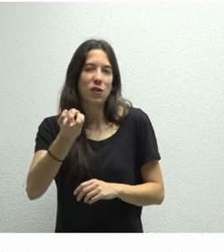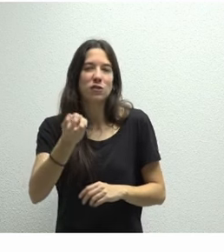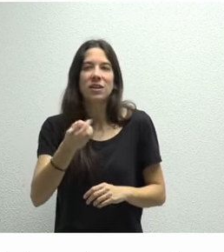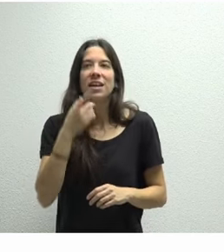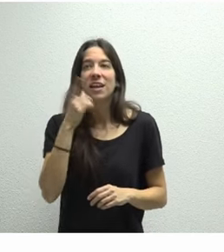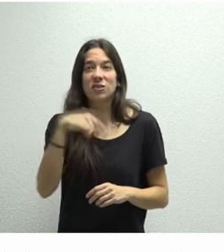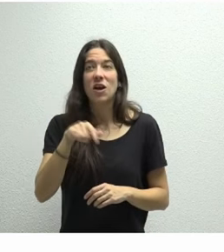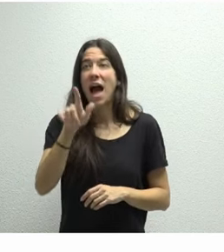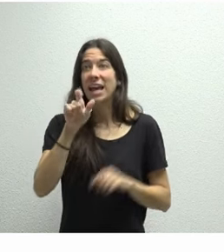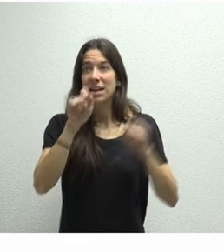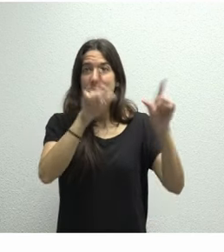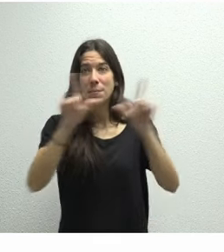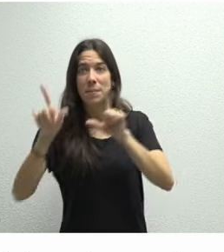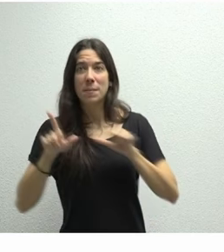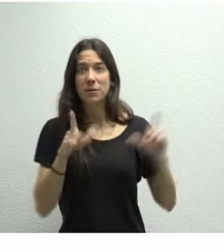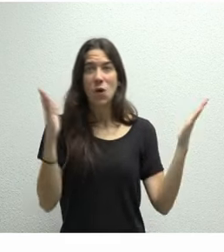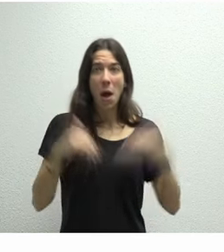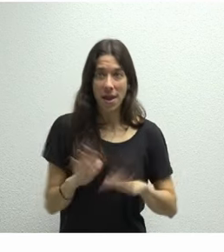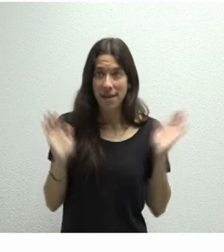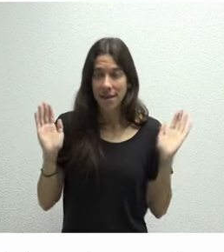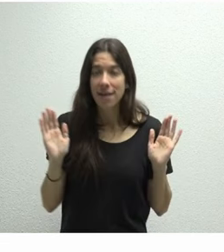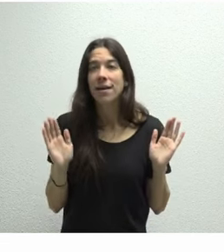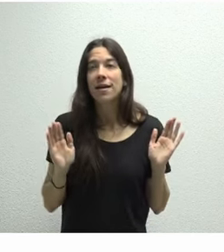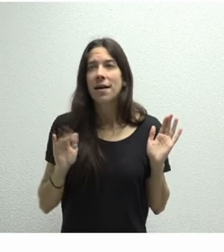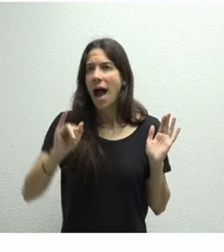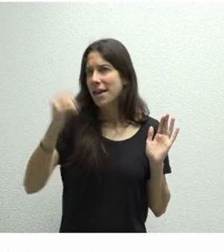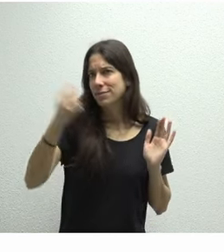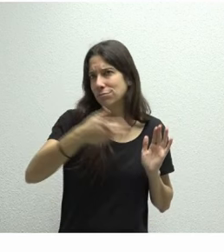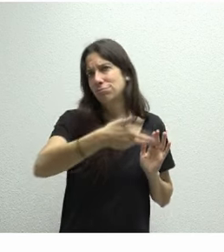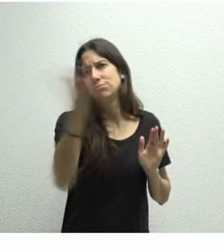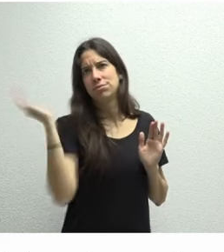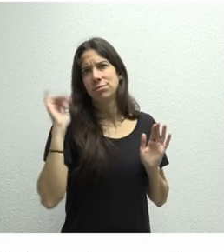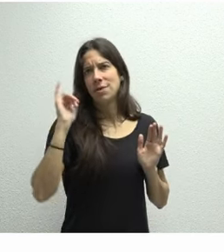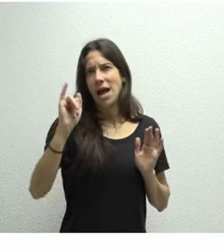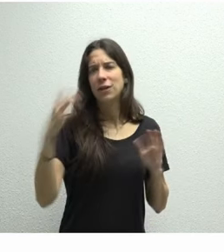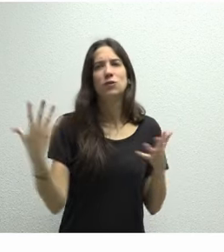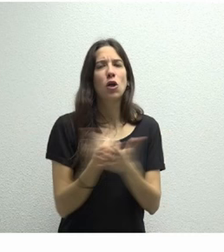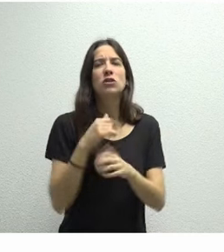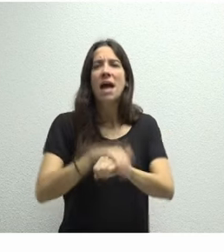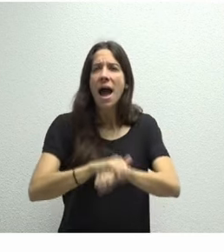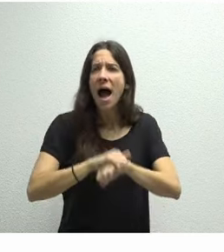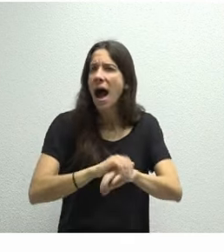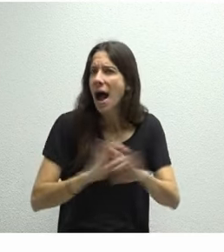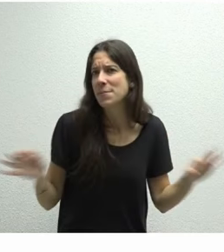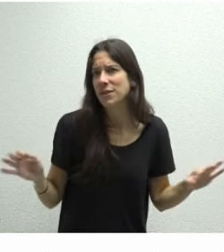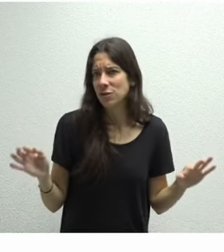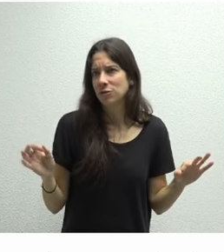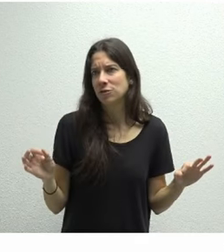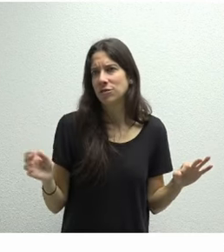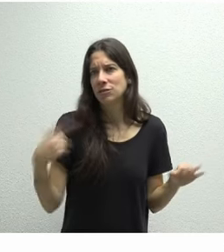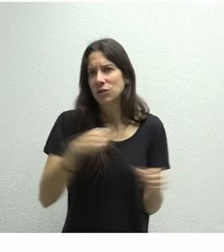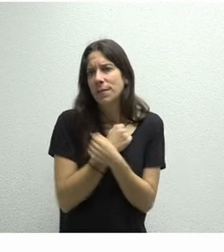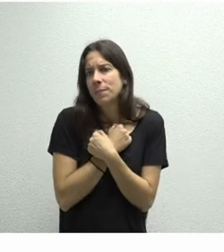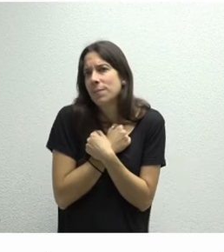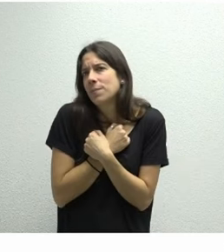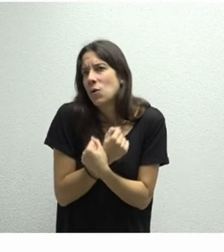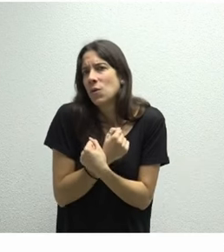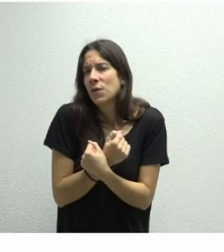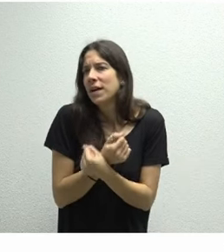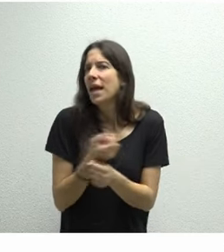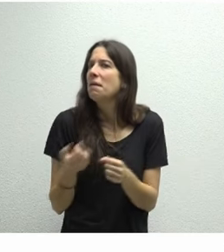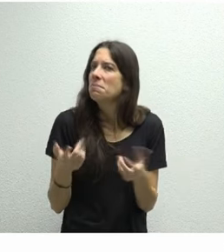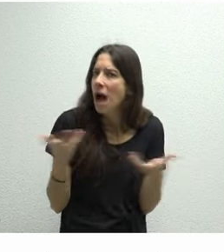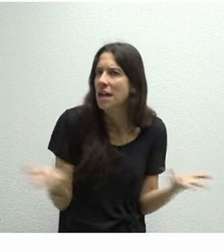colocamos aquí que amigos todos no a los que enredamos no y otros que se van apuntando